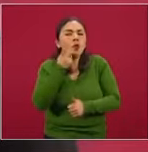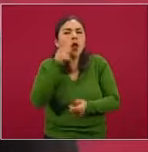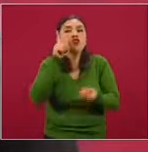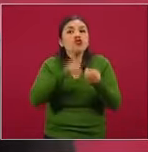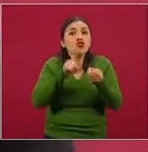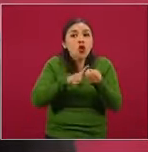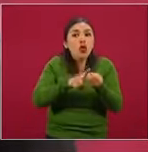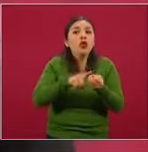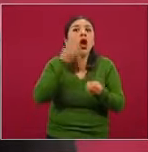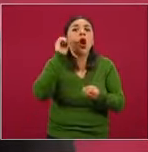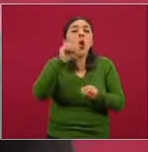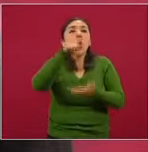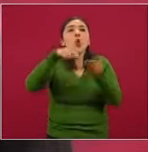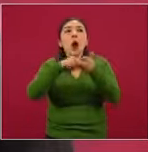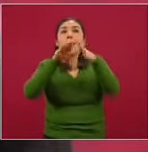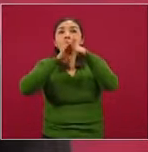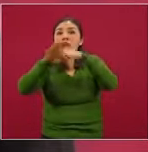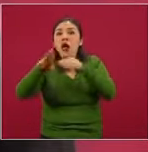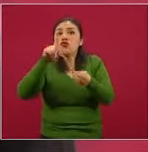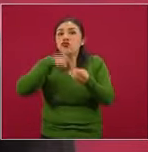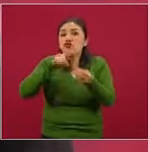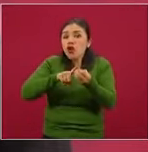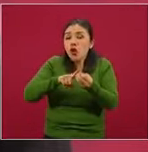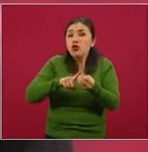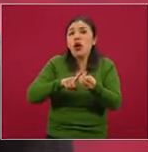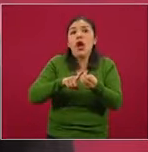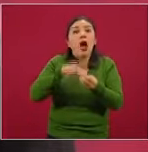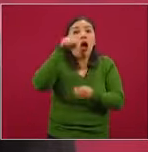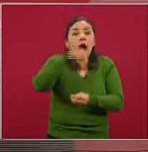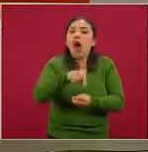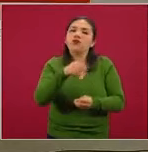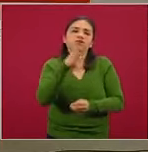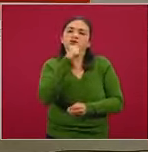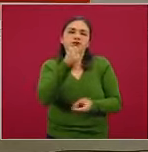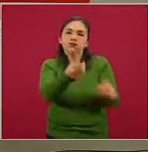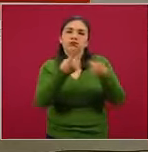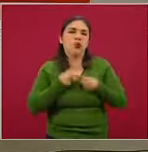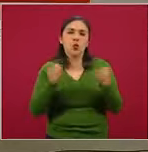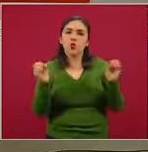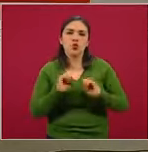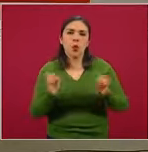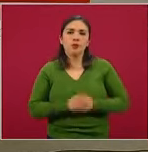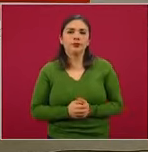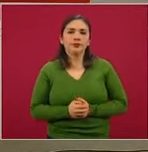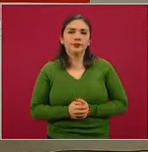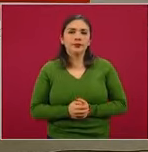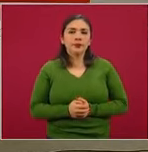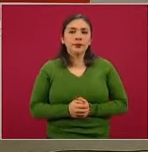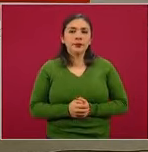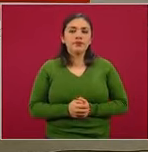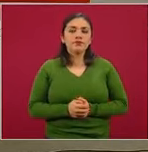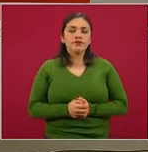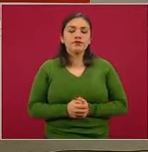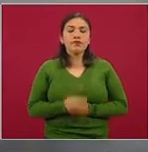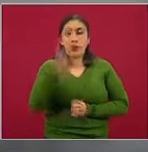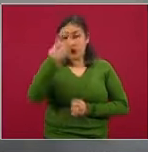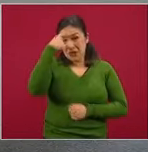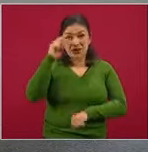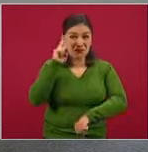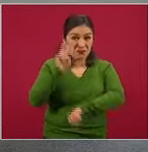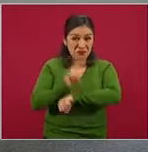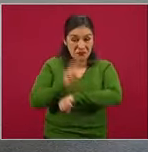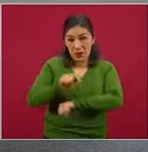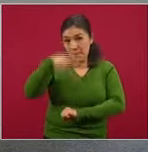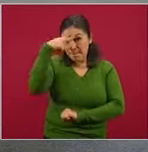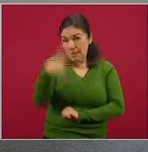momento de la estación migratoria, o el servicio que ahí les proveía. Sí, no para propósitos de la vigilancia epidemiológica en